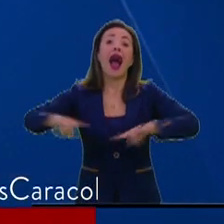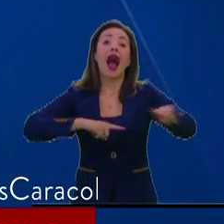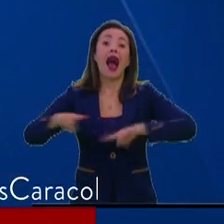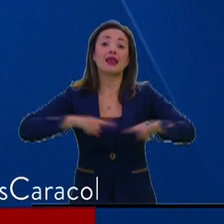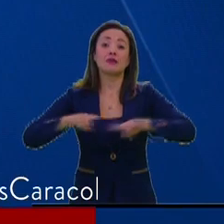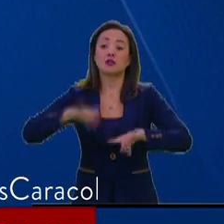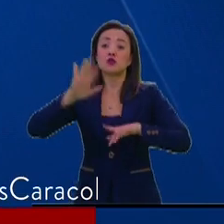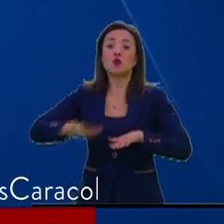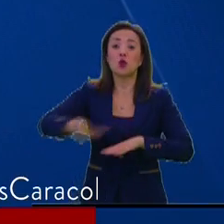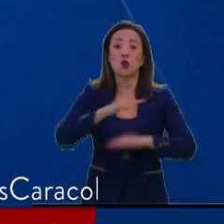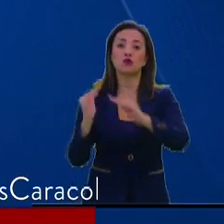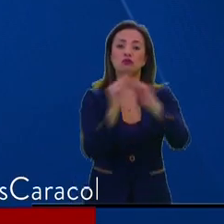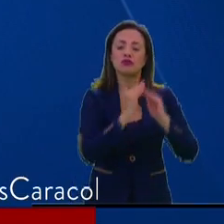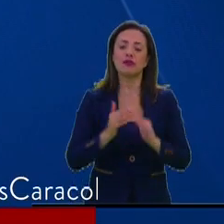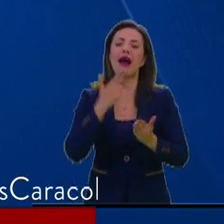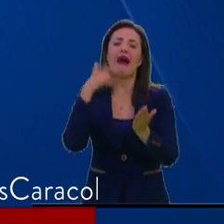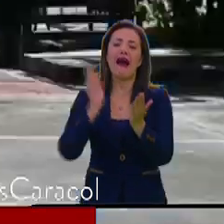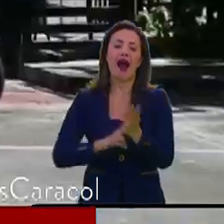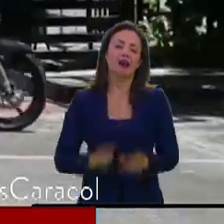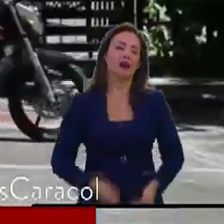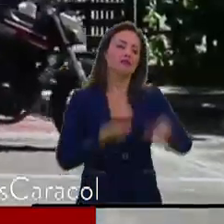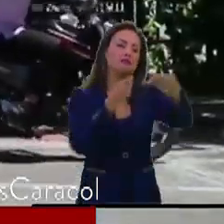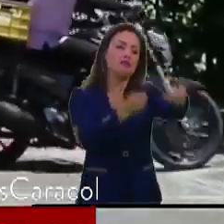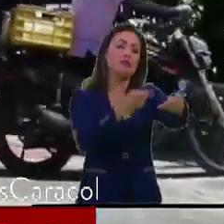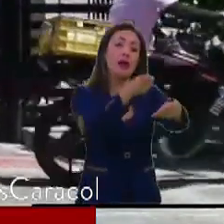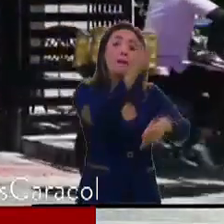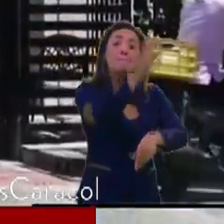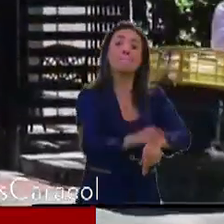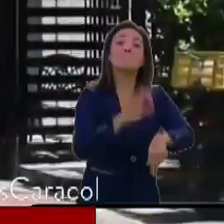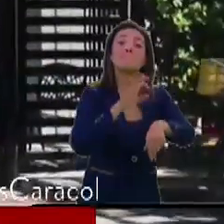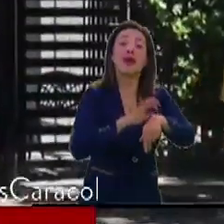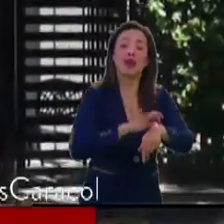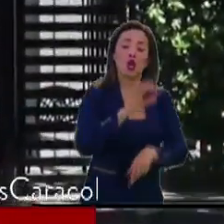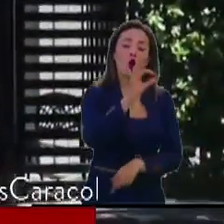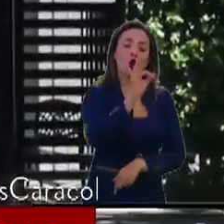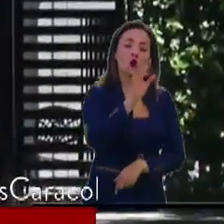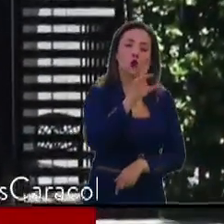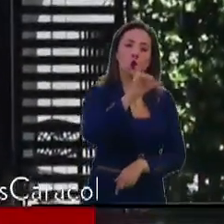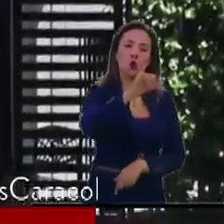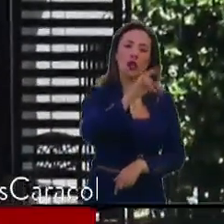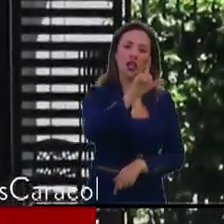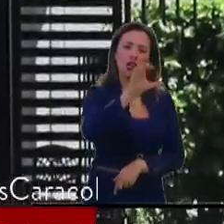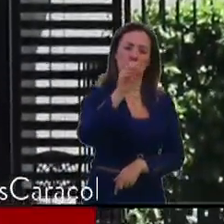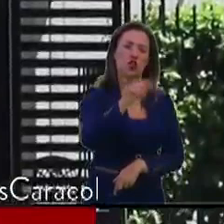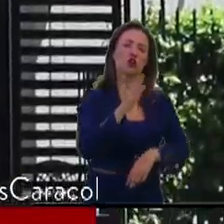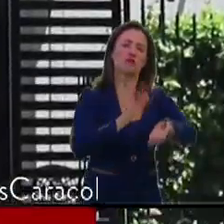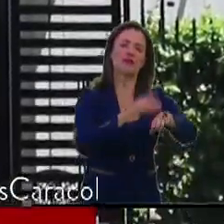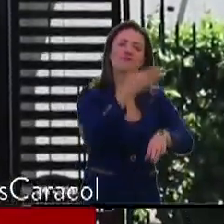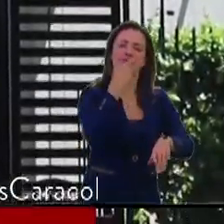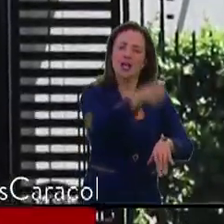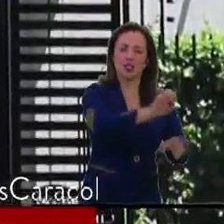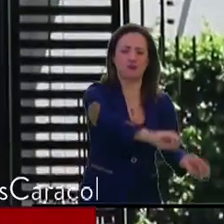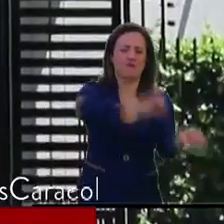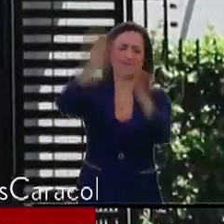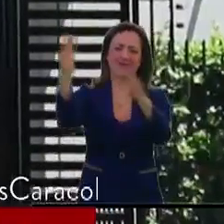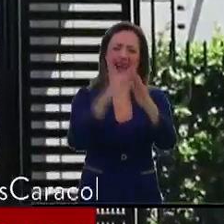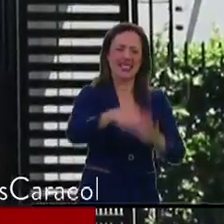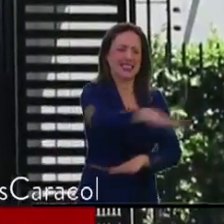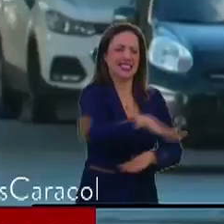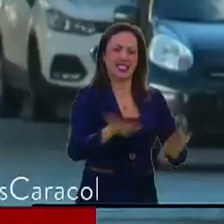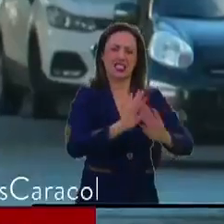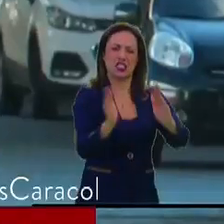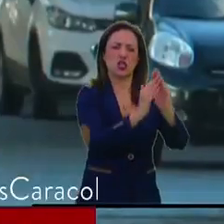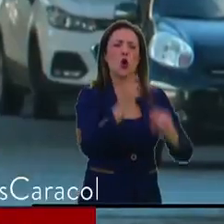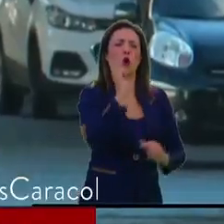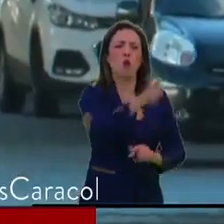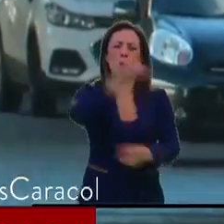documento, le sugirieron a uno de los residentes, el médico Andrés Trujillo, abandonar su residencia temporalmente, ya que trabajaba en el centro